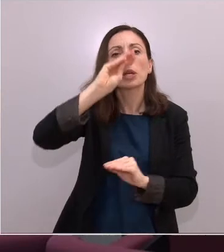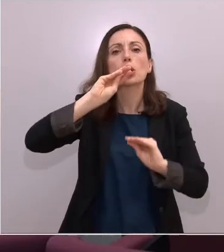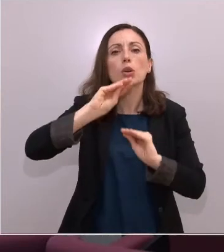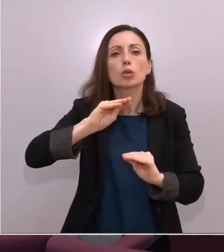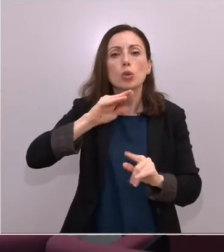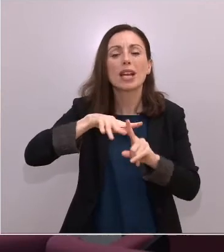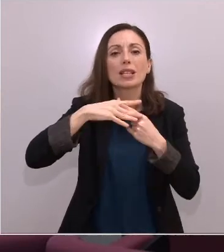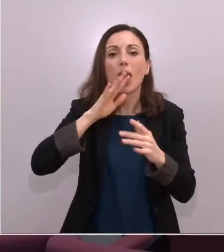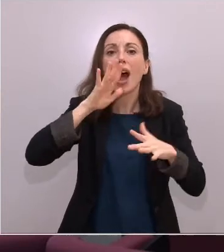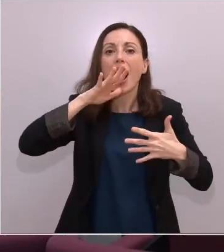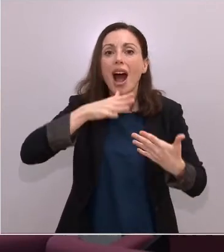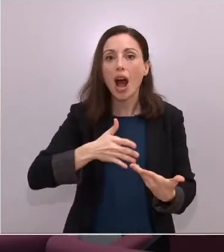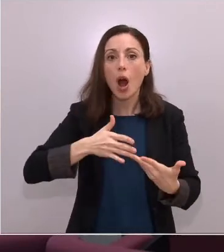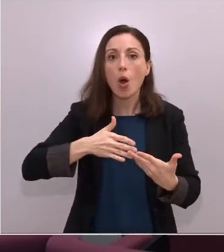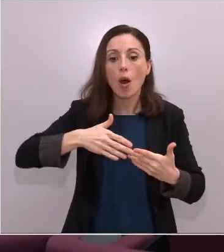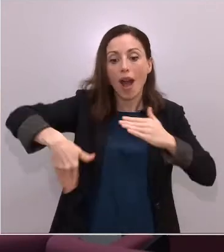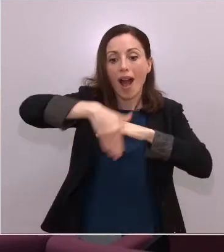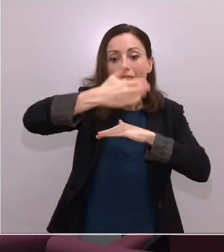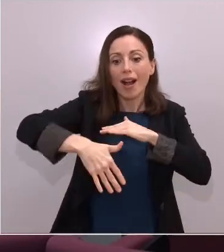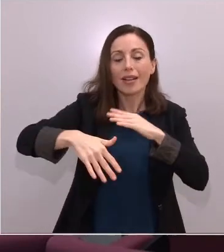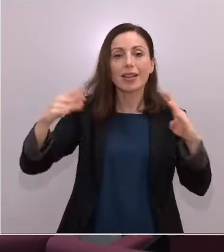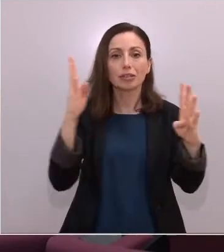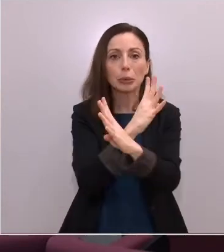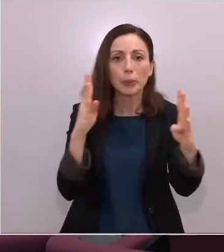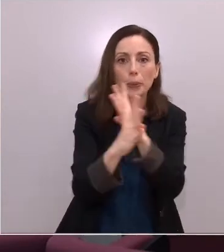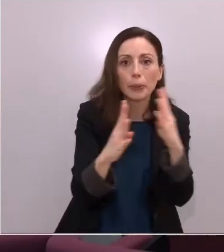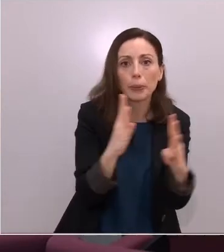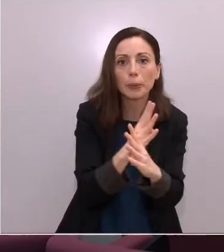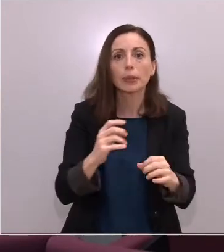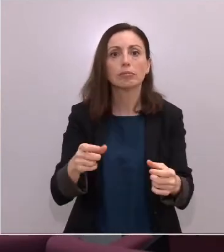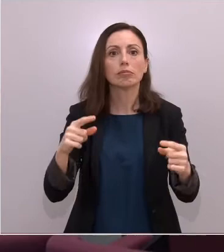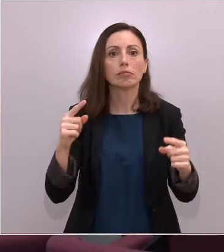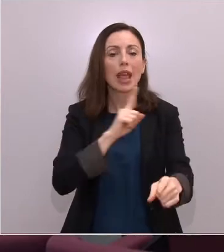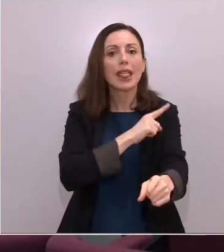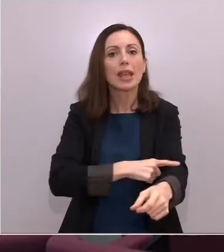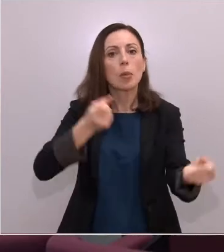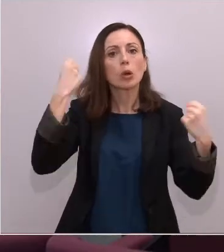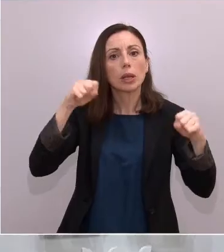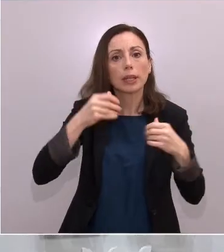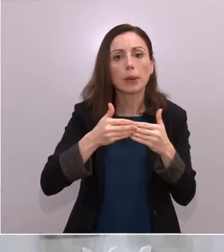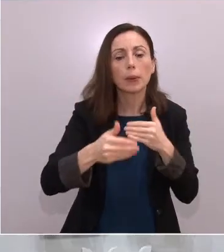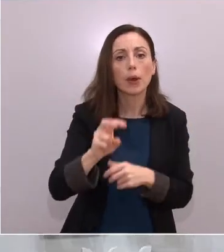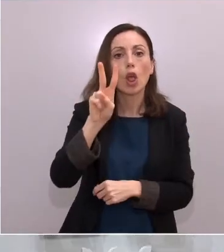es adecuada para que se pueda salir a pasear y hacer deporte a partir del 2 de mayo, tal y como planteó ayer el presidente Sánchez.